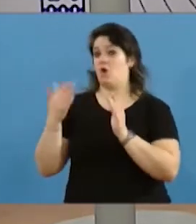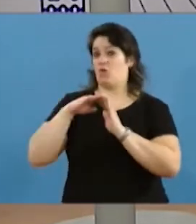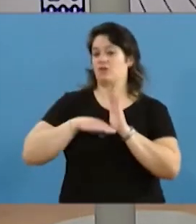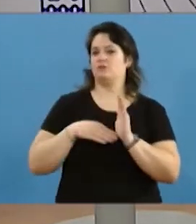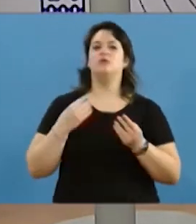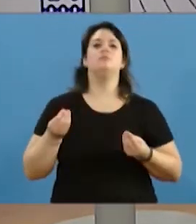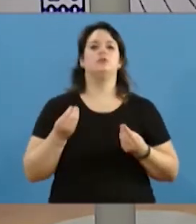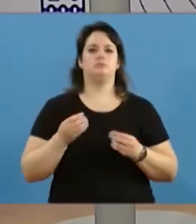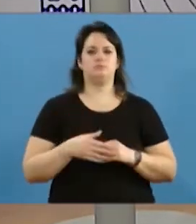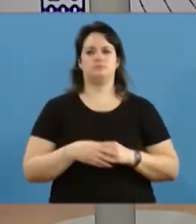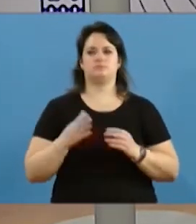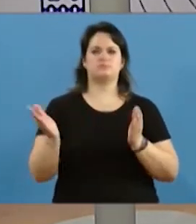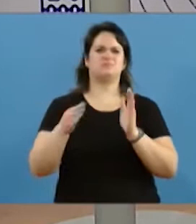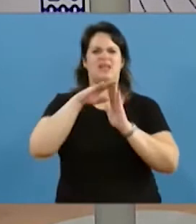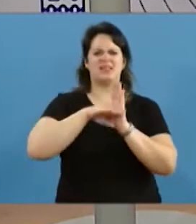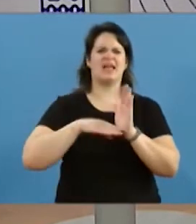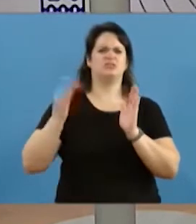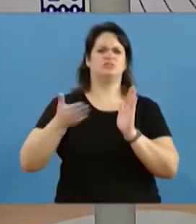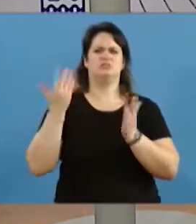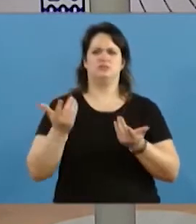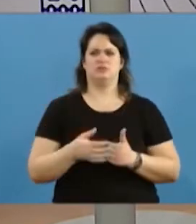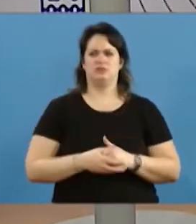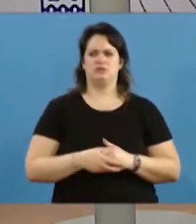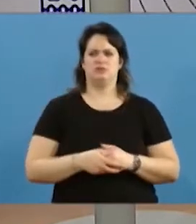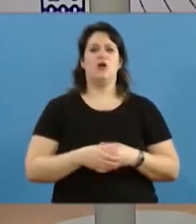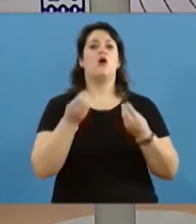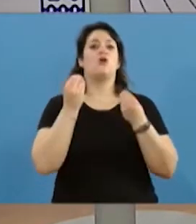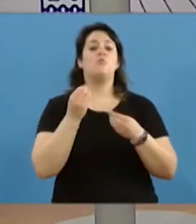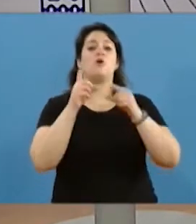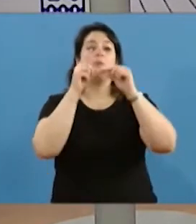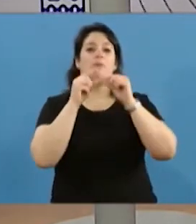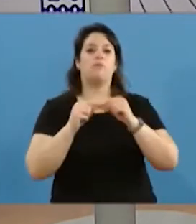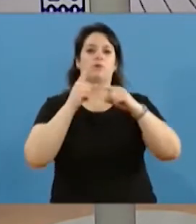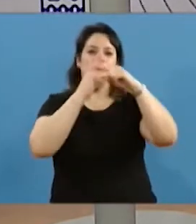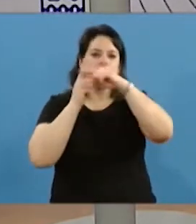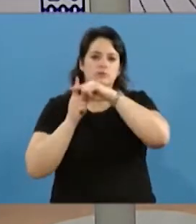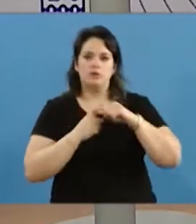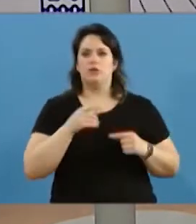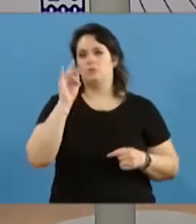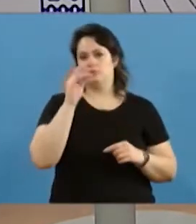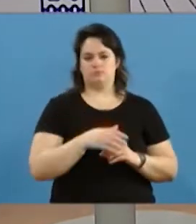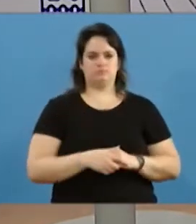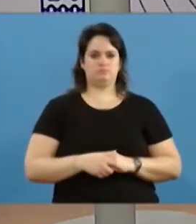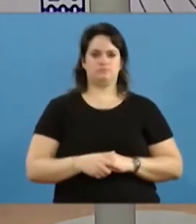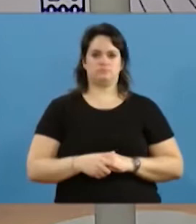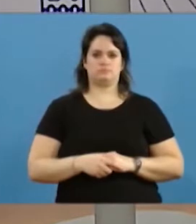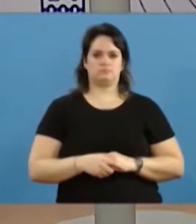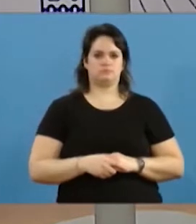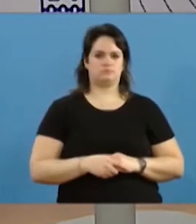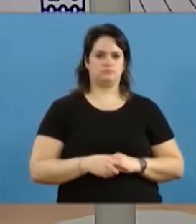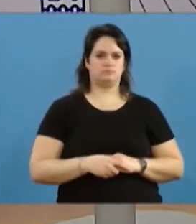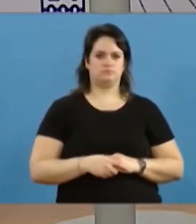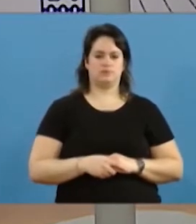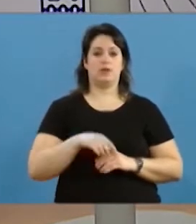lo que encontré. ¿Qué pasa cuando yo tengo todos los textos, todos los libros? ¿Cómo hago para elegir? ¿Cómo hago para contarlos? Claro, es imposible. Es imposible contarlos,